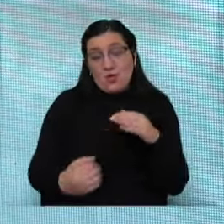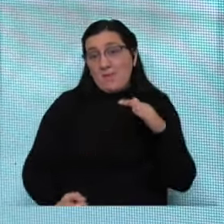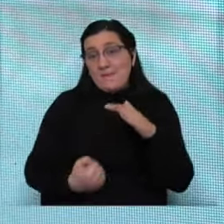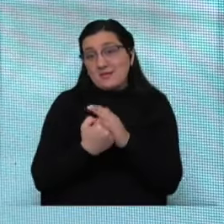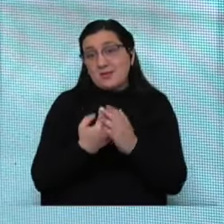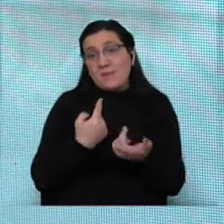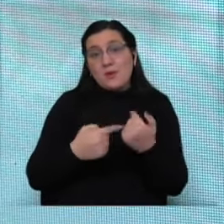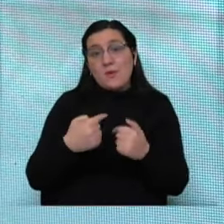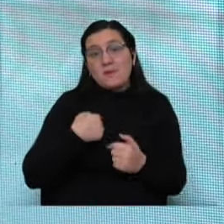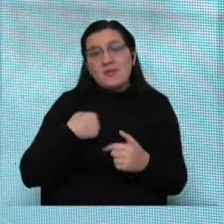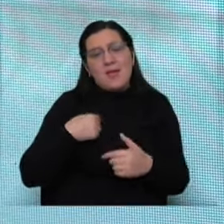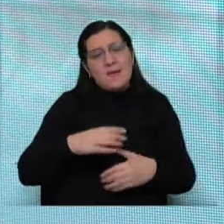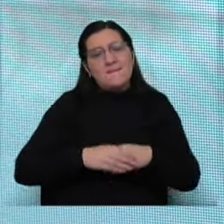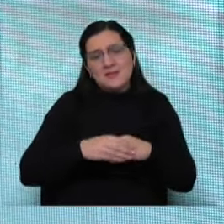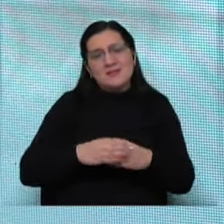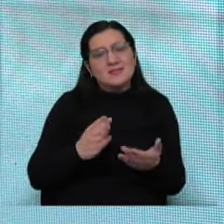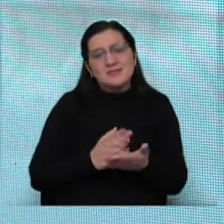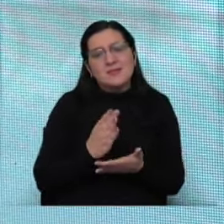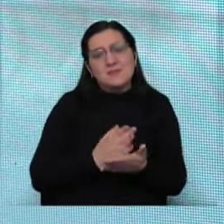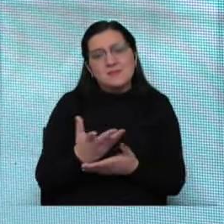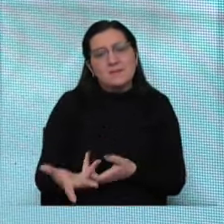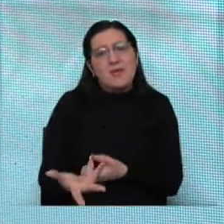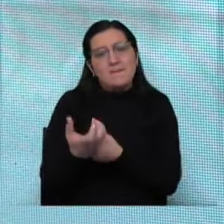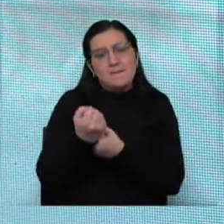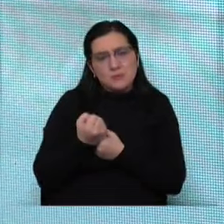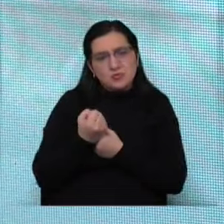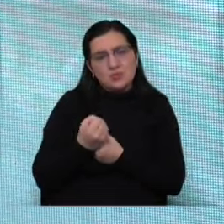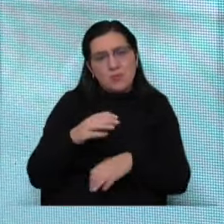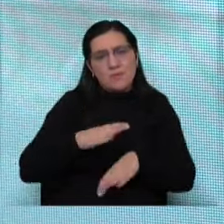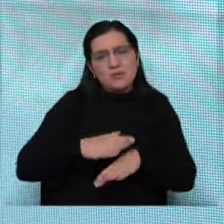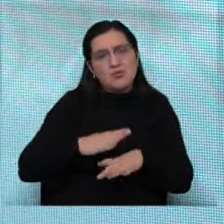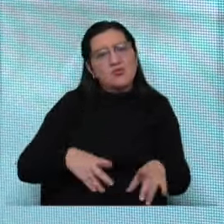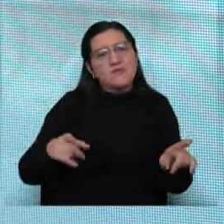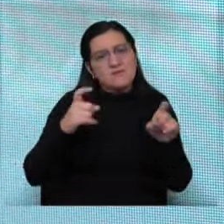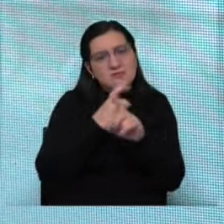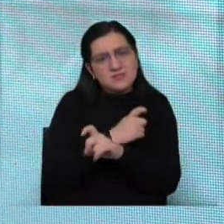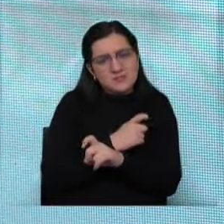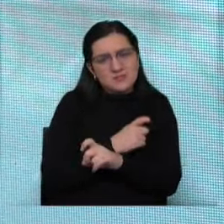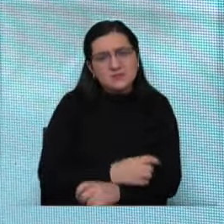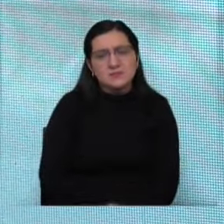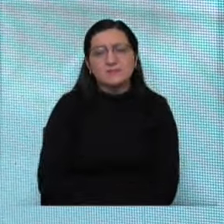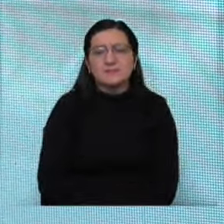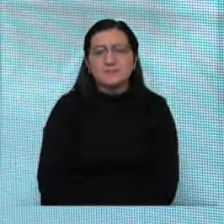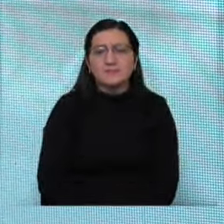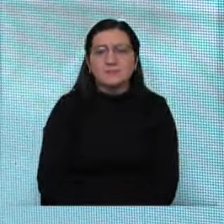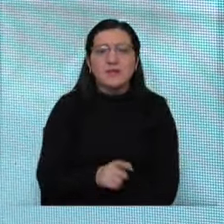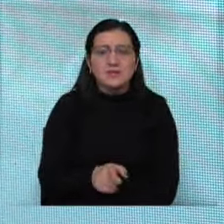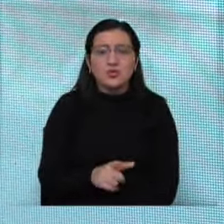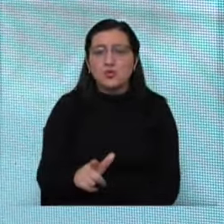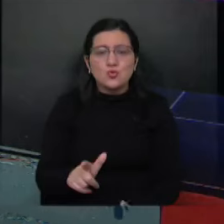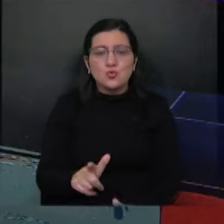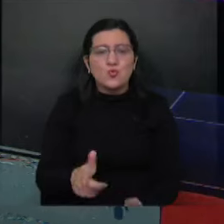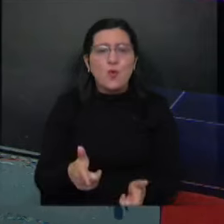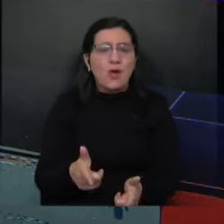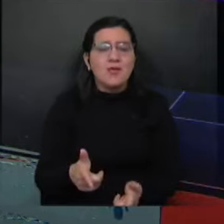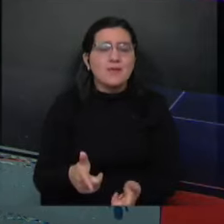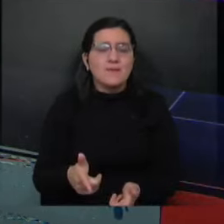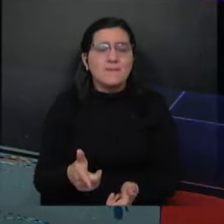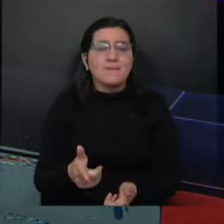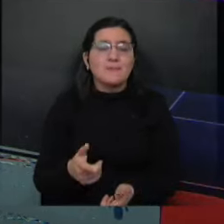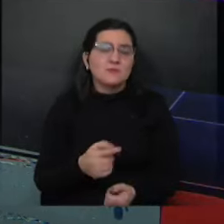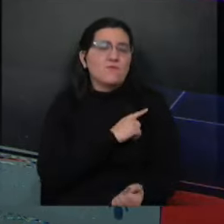mi gran amiga es será mi apoyo en años difíciles y ahora ya lo estoy sosteniendo eso no tiene precio